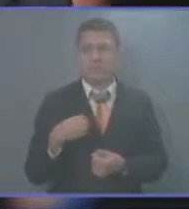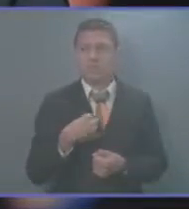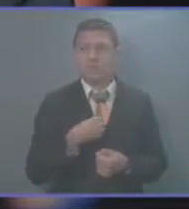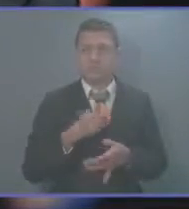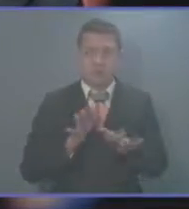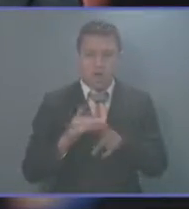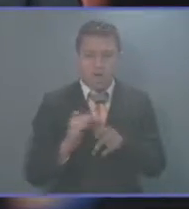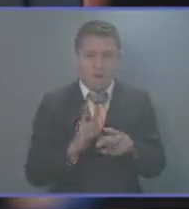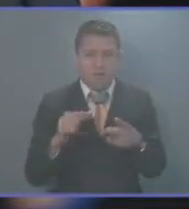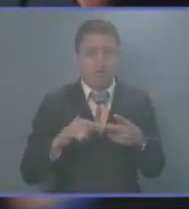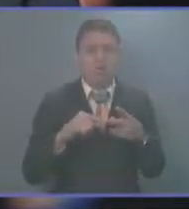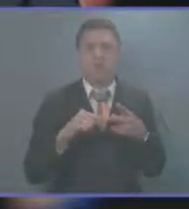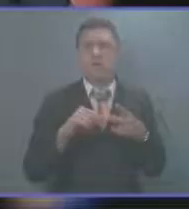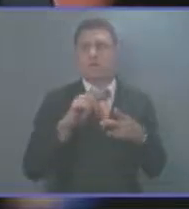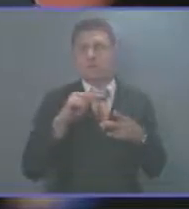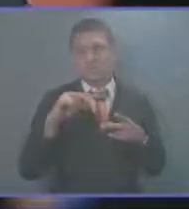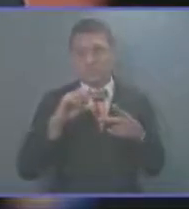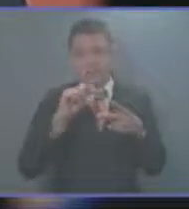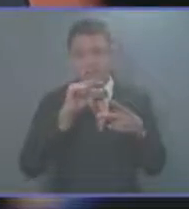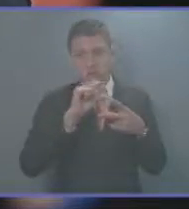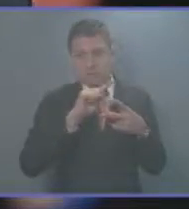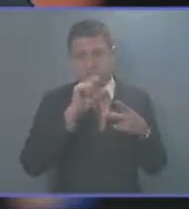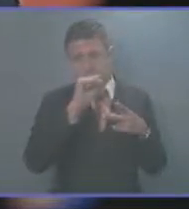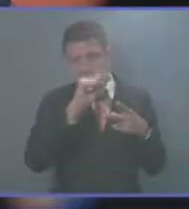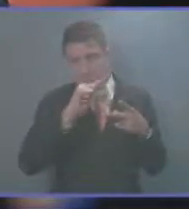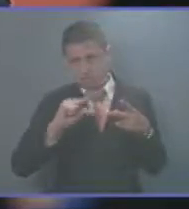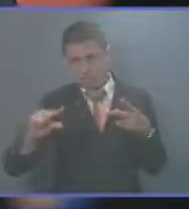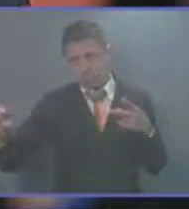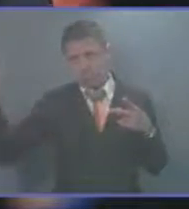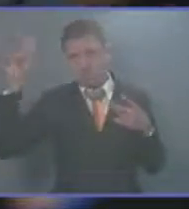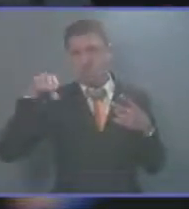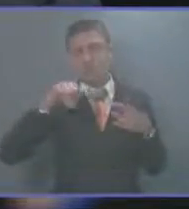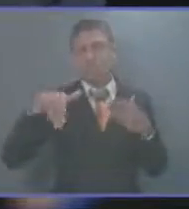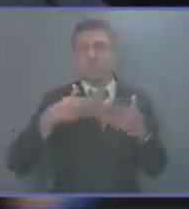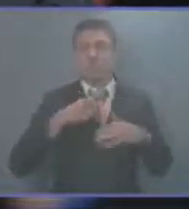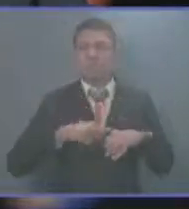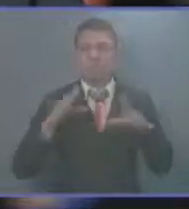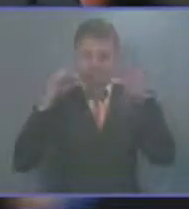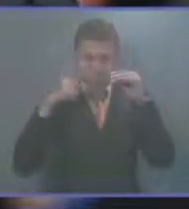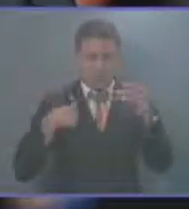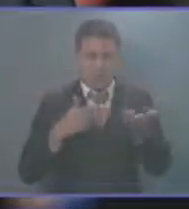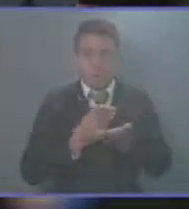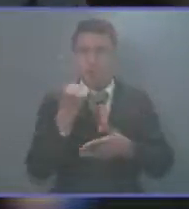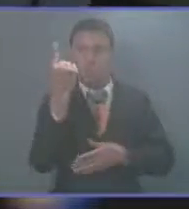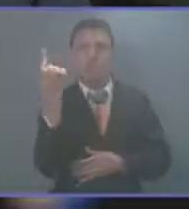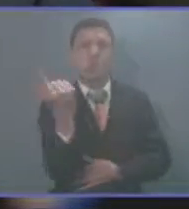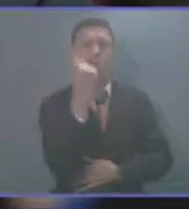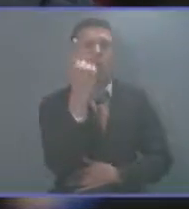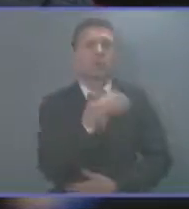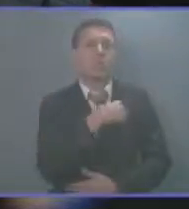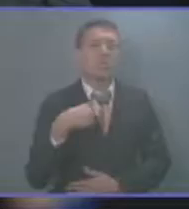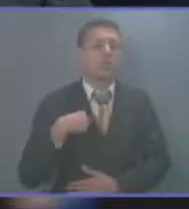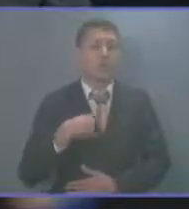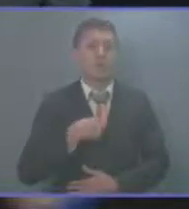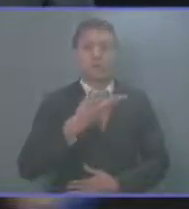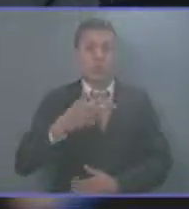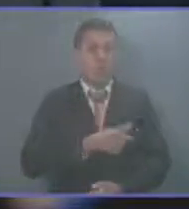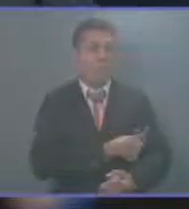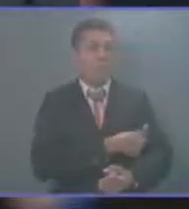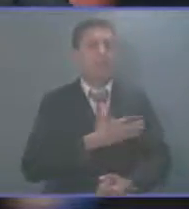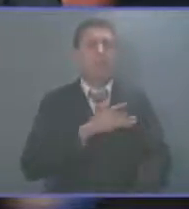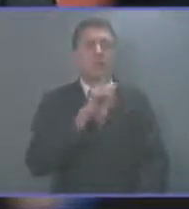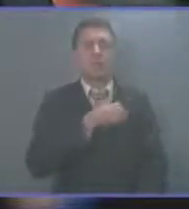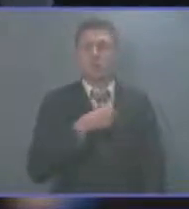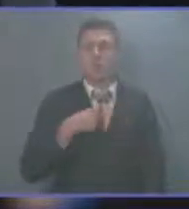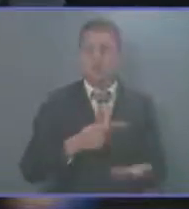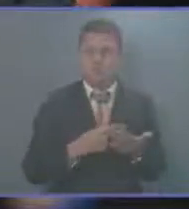Iloasco. Porque he llegado muchas veces, sobre todo en la noche, y me encuentro un tan solo médico en un hospital. He llegado